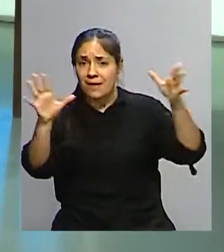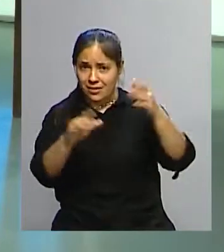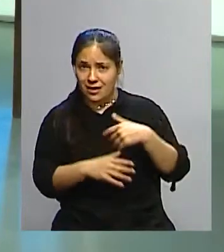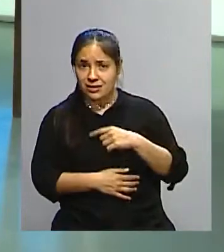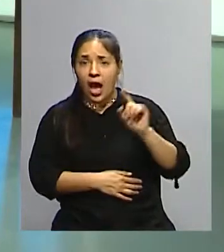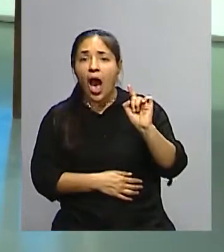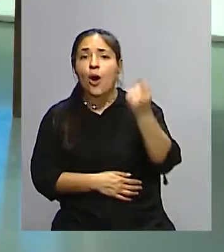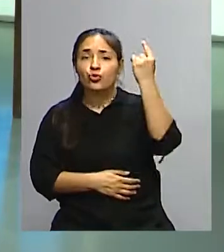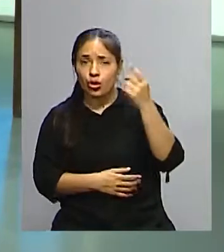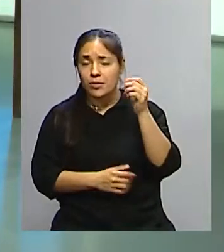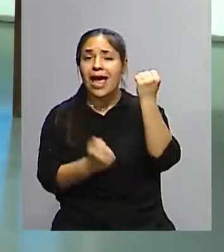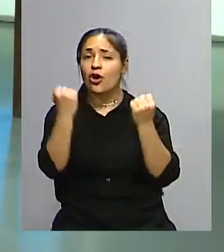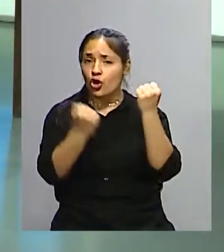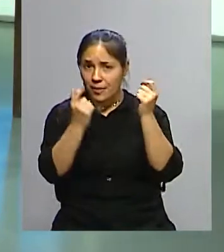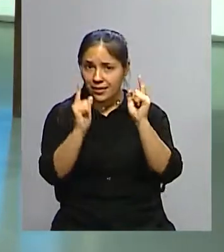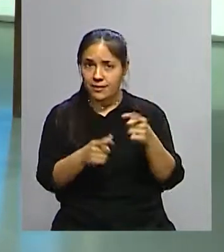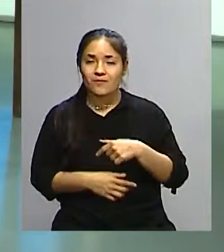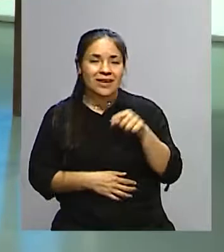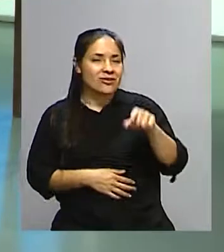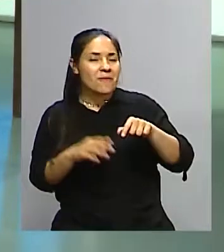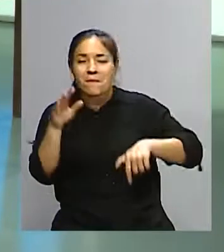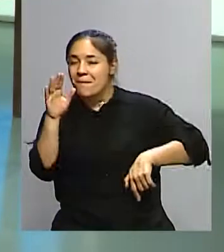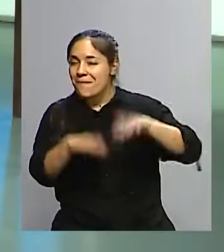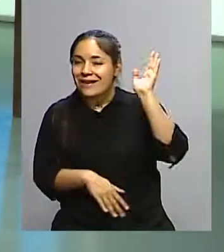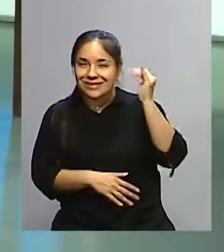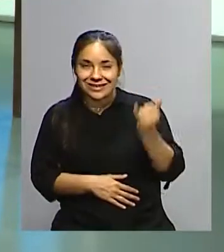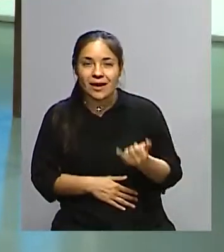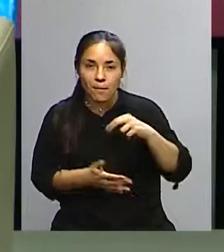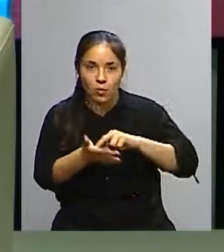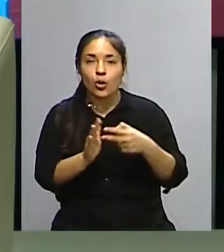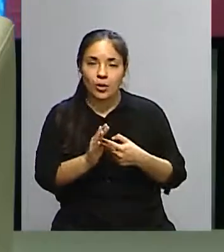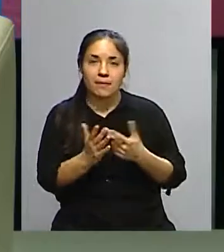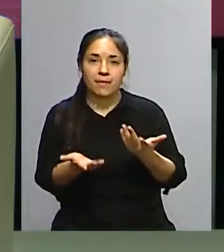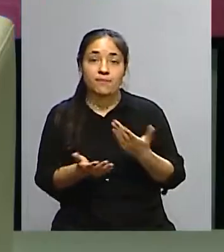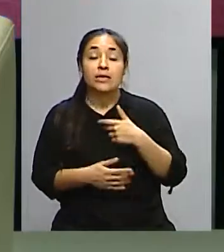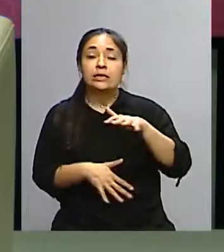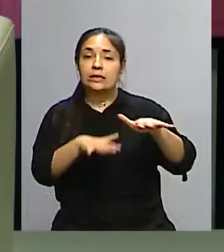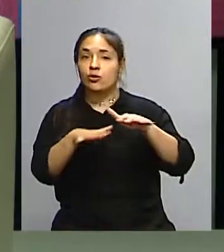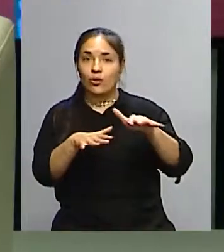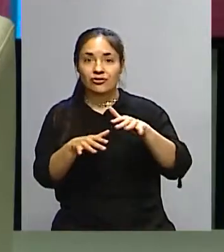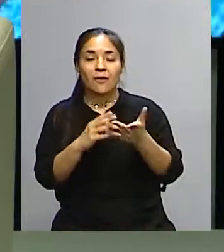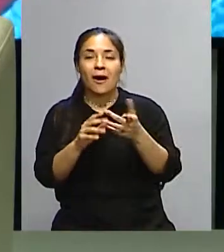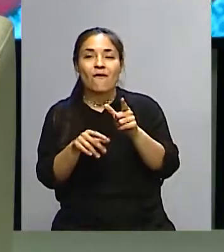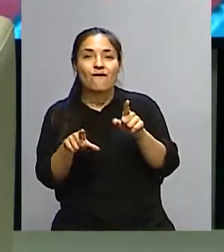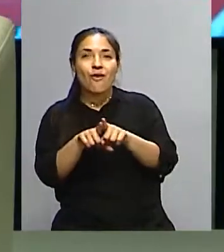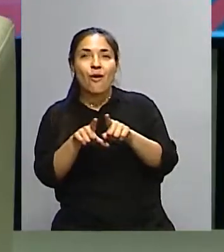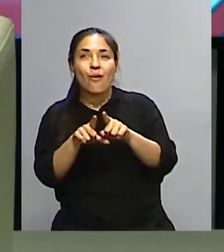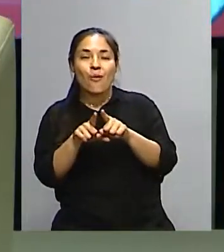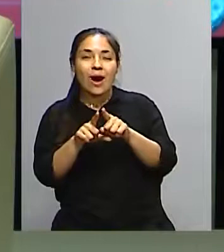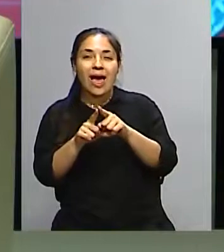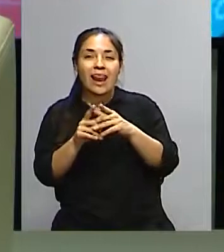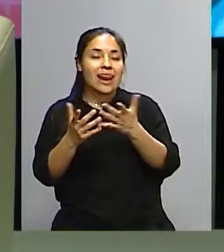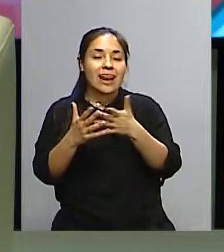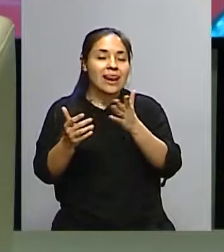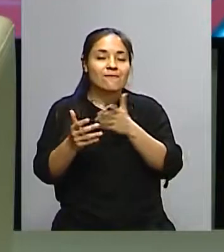autonomía económica, eso es algo que se ve muchísimo ahora, ¿sí? Y ahí sí incurrimos ya en una situación de abuso económico en muchos de estos casos, y